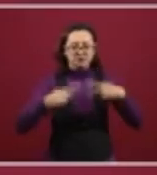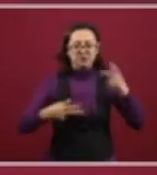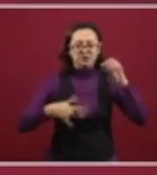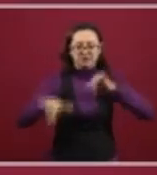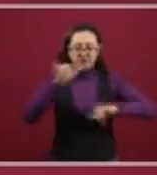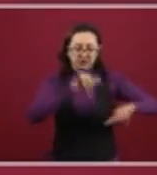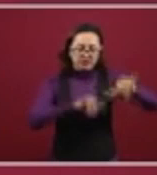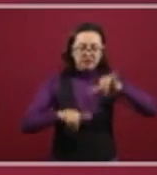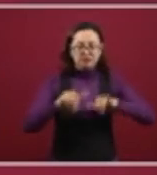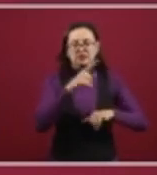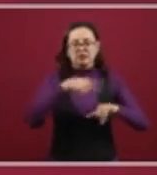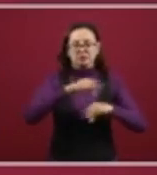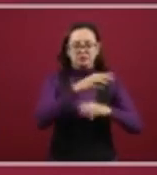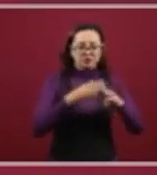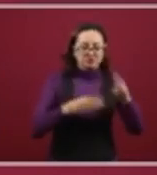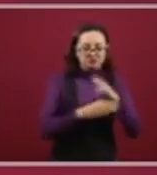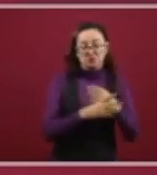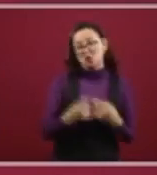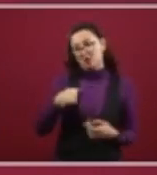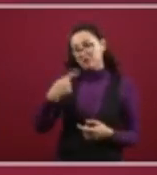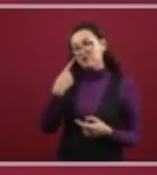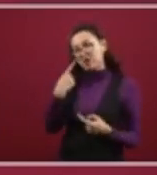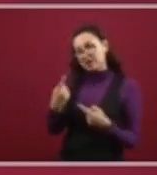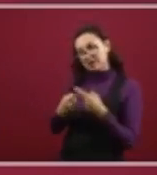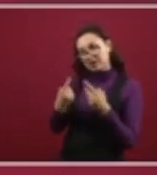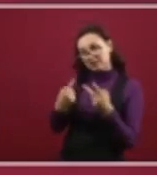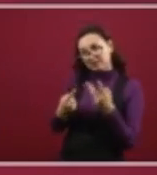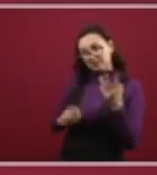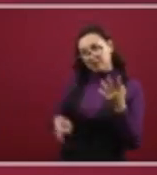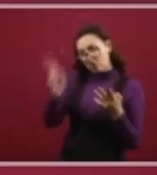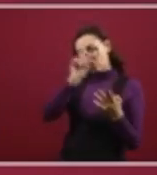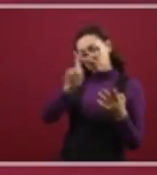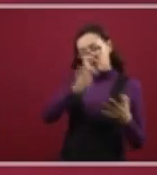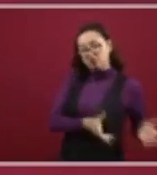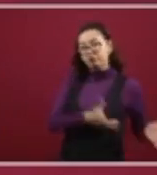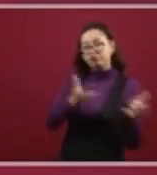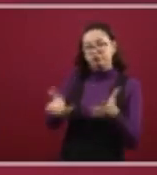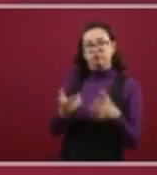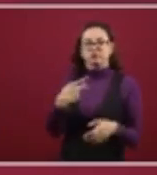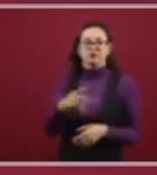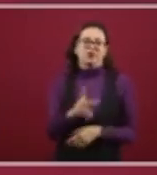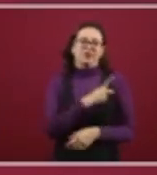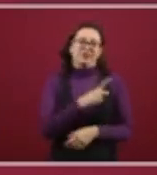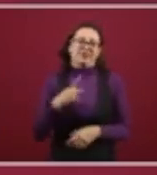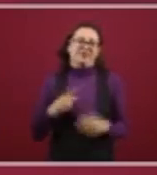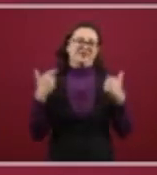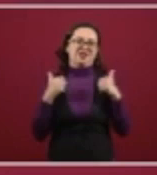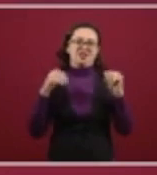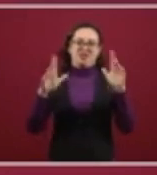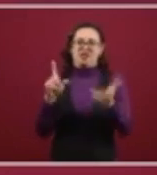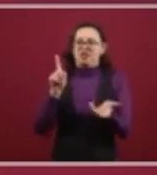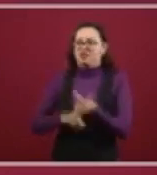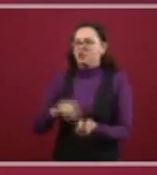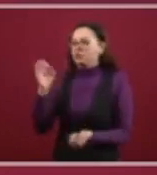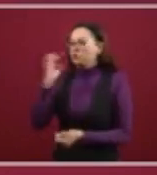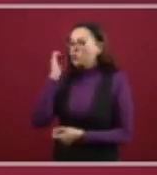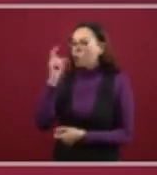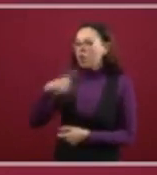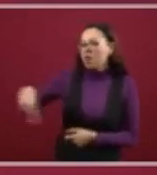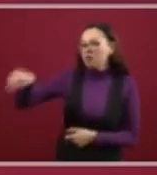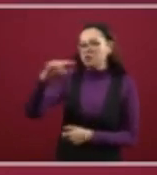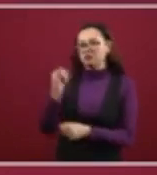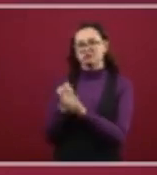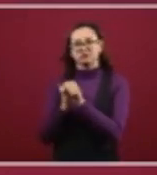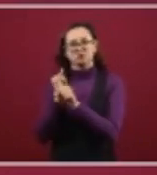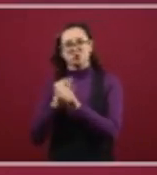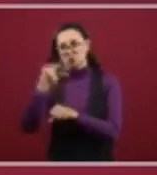las recomendaciones, cuando debería estar sustentado en los investigadores que tenemos y que son muy buenos. De modo que coincidimos con